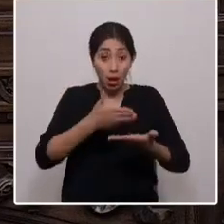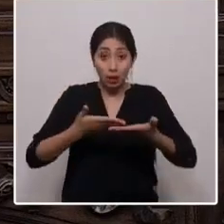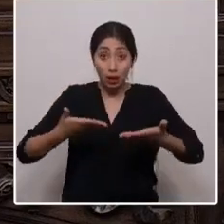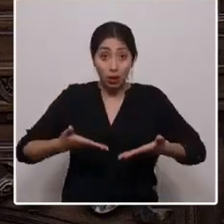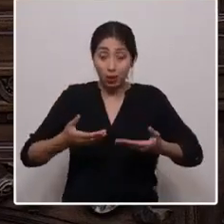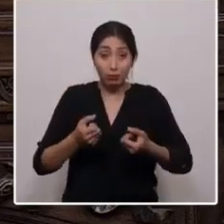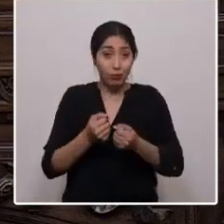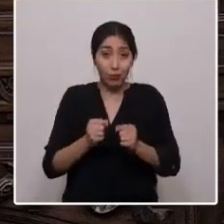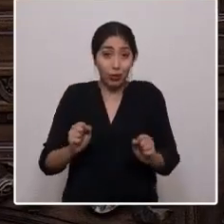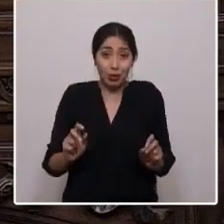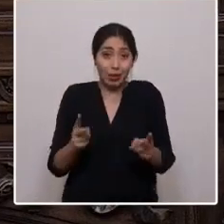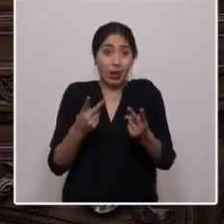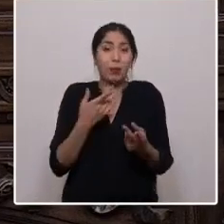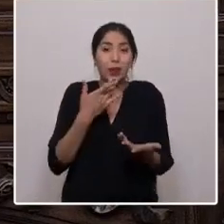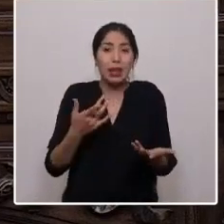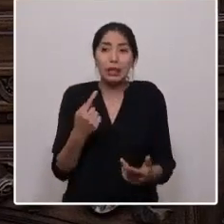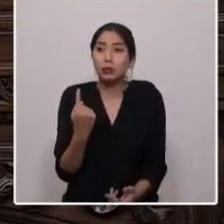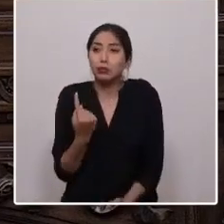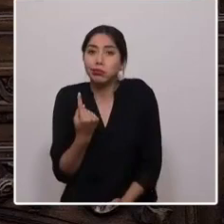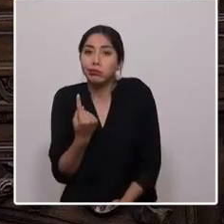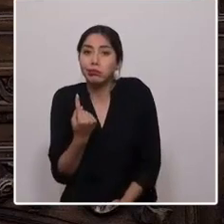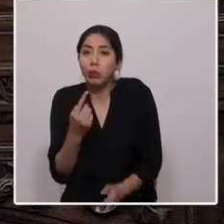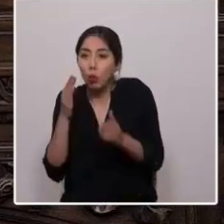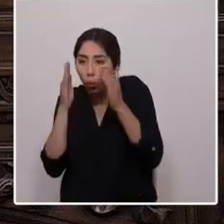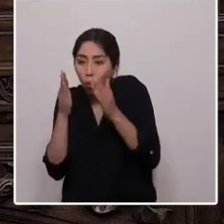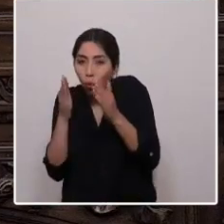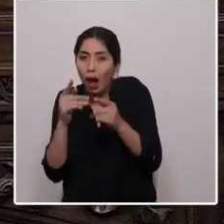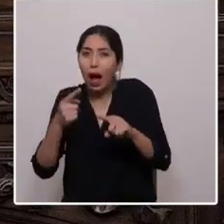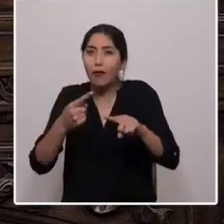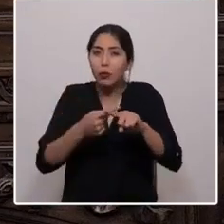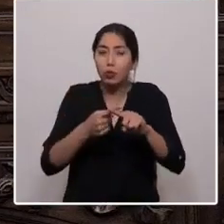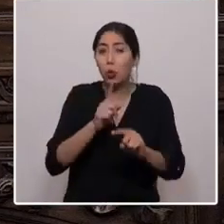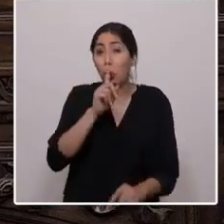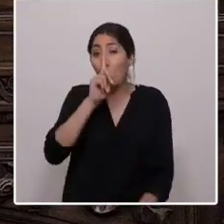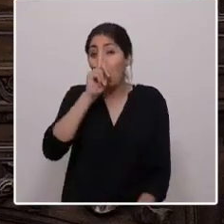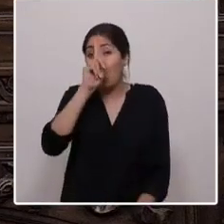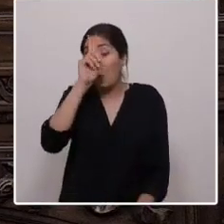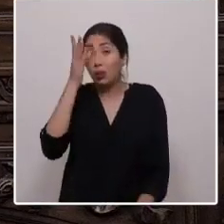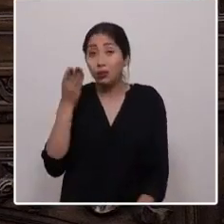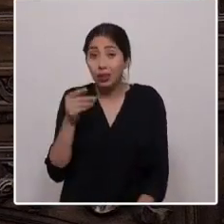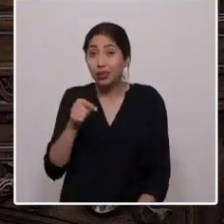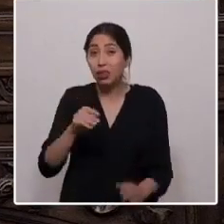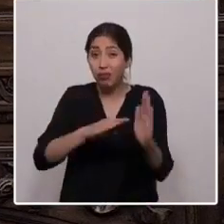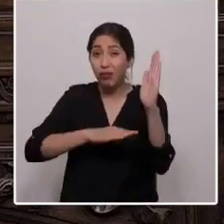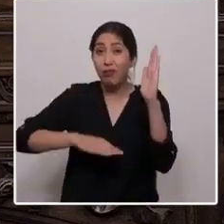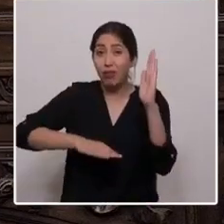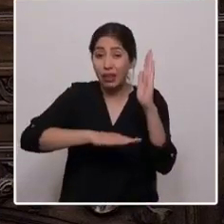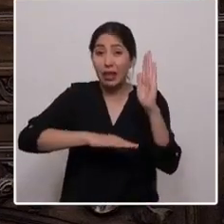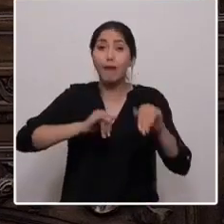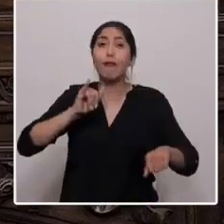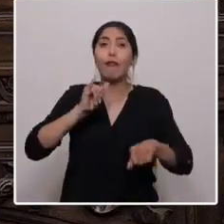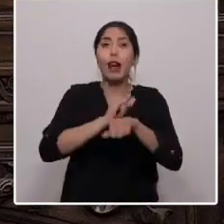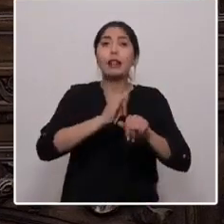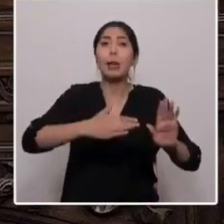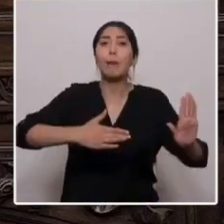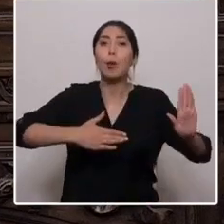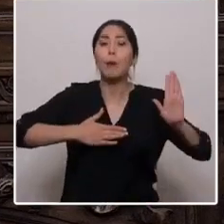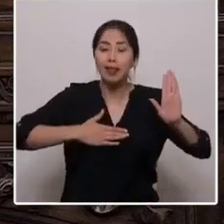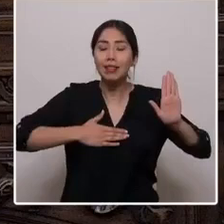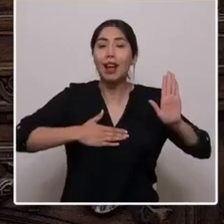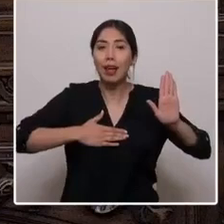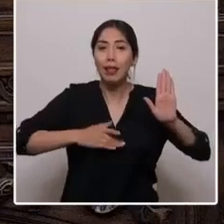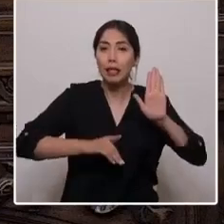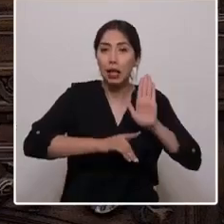el individualismo y abuso se hicieron costumbre y han sido la base de una falsa promesa de desarrollo lo que crece